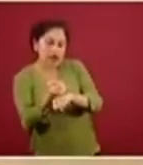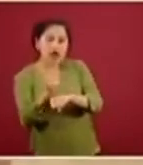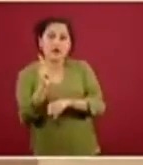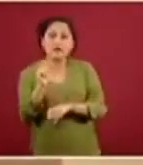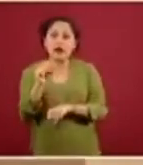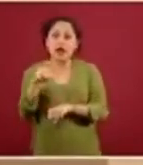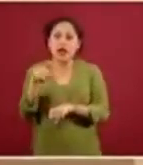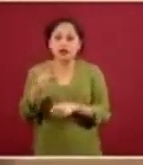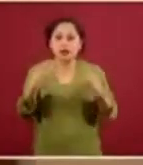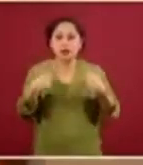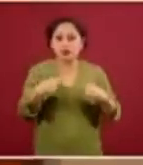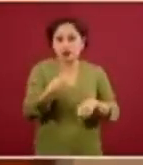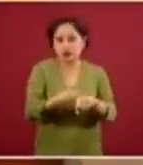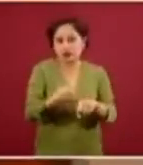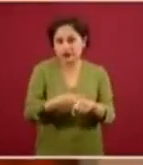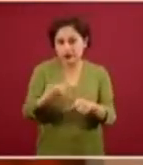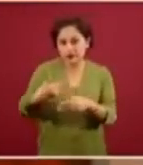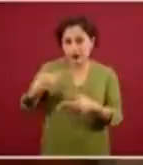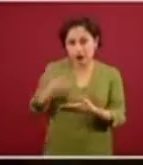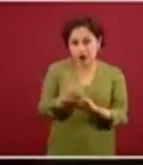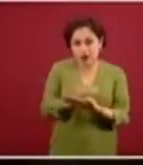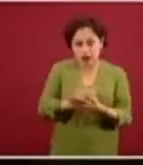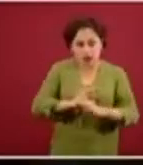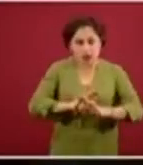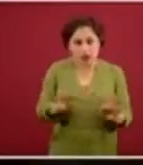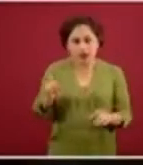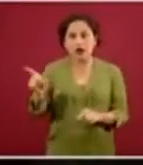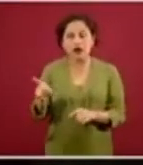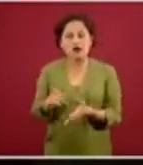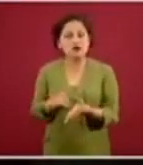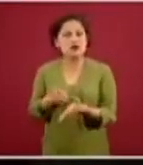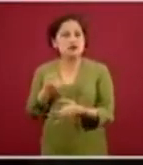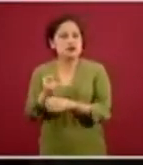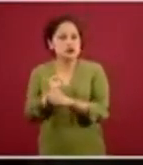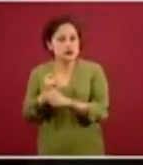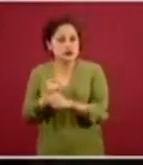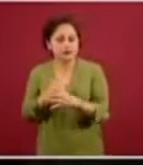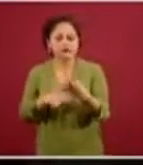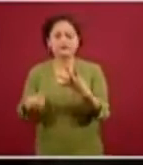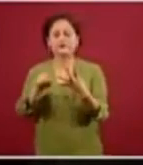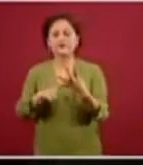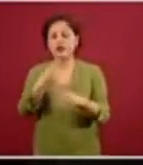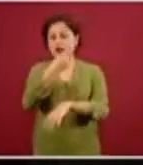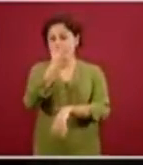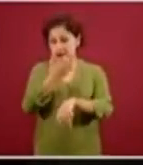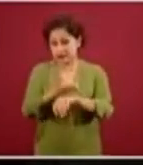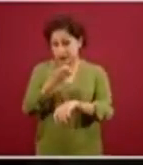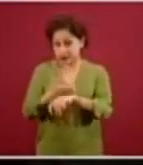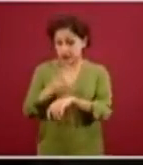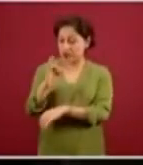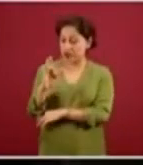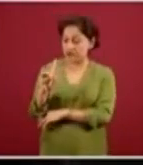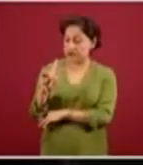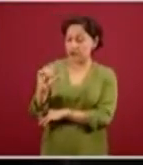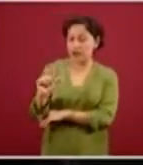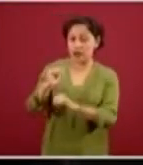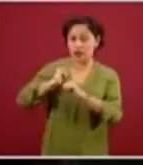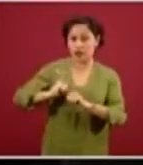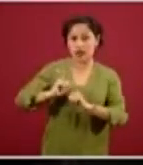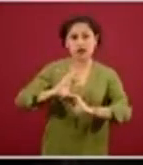convaleciente, ensayo experimental. Estados Unidos, es aprobado por FDA como un fármaco